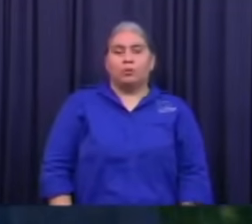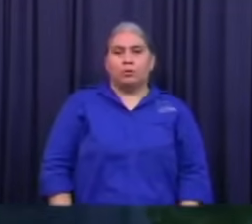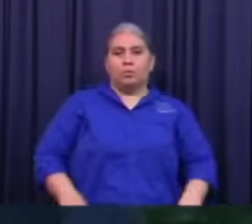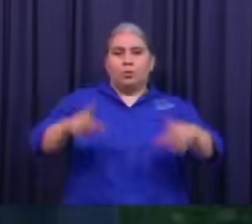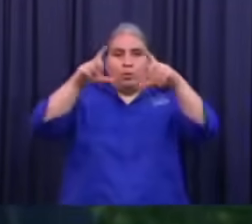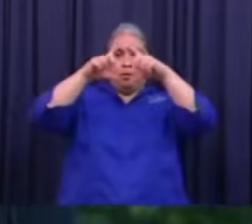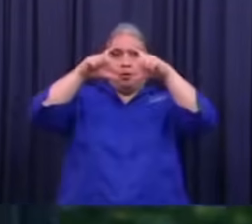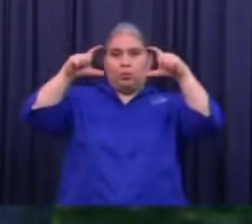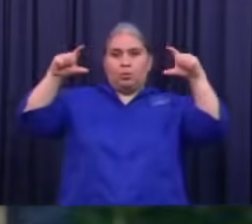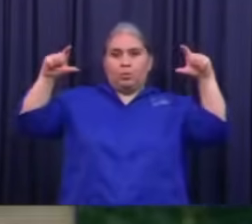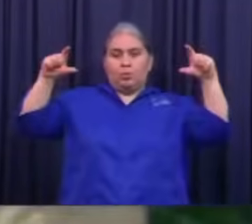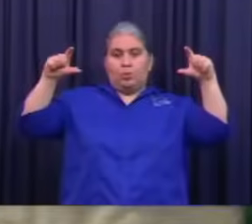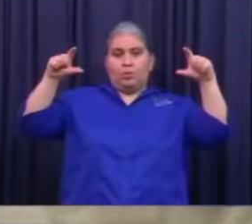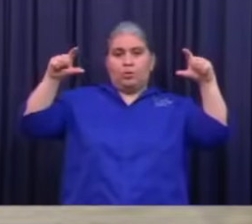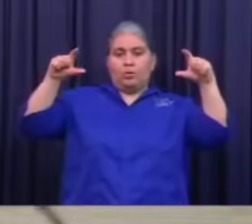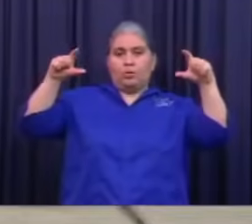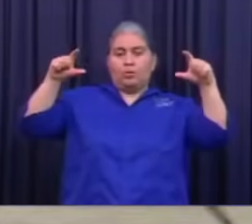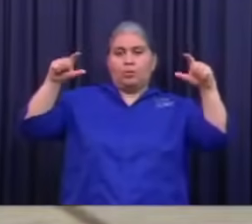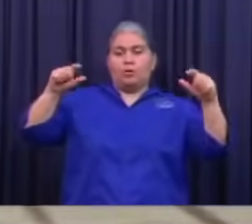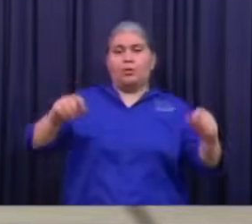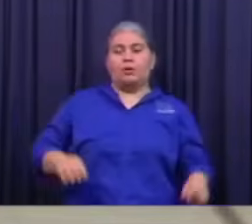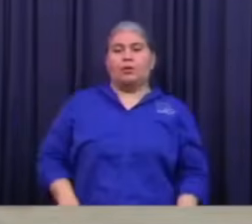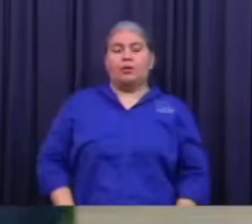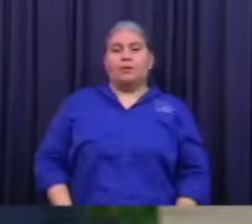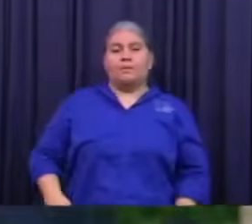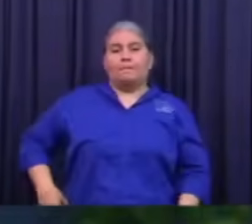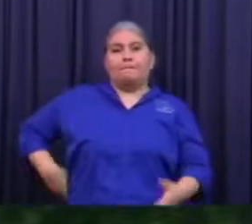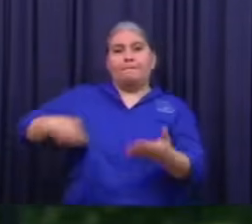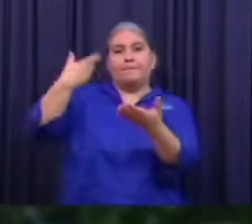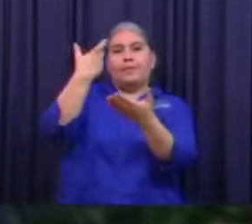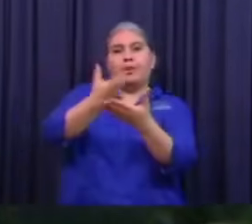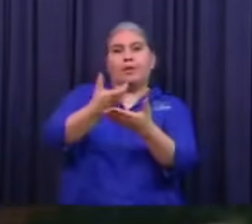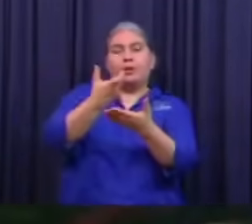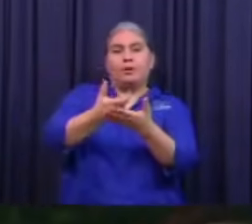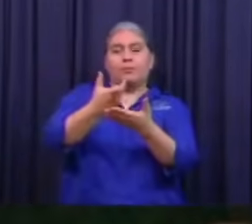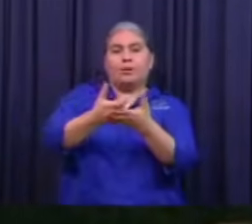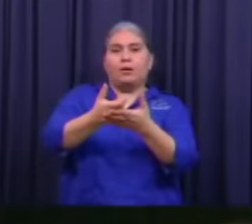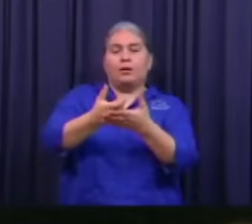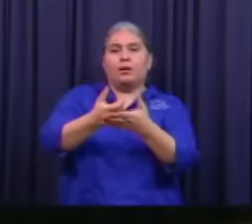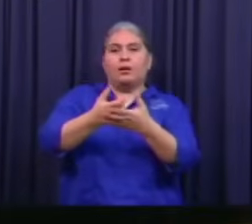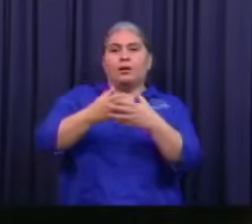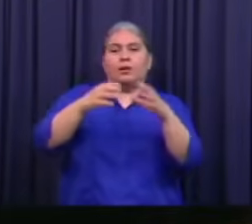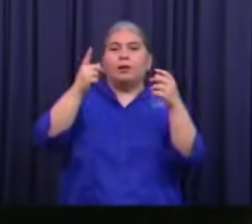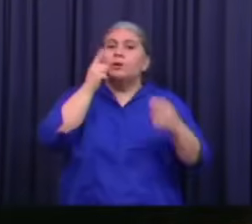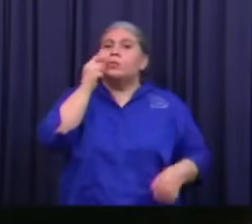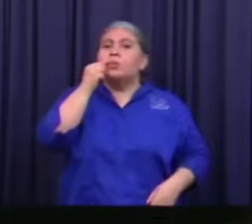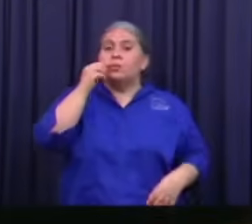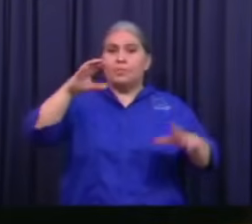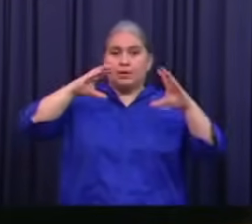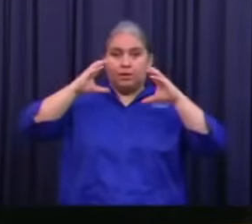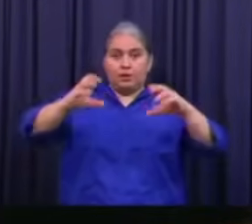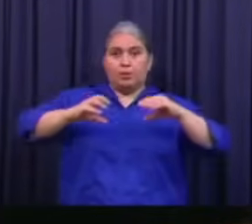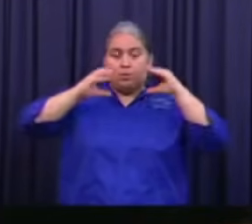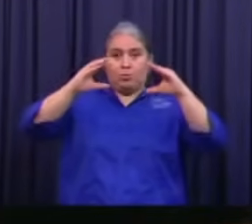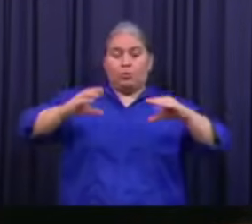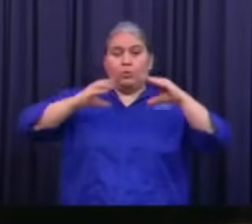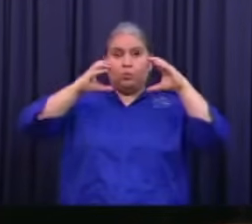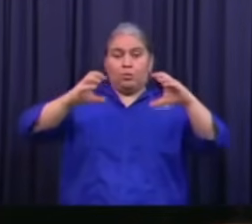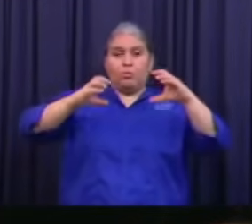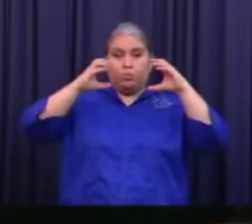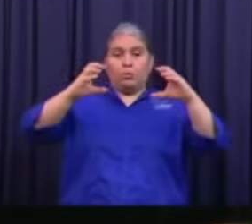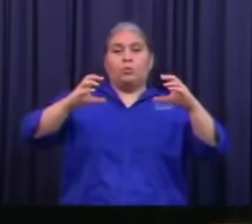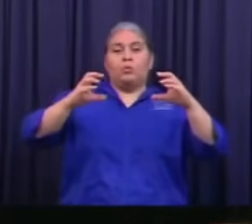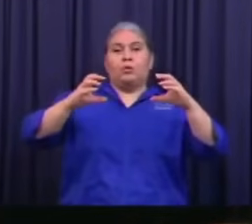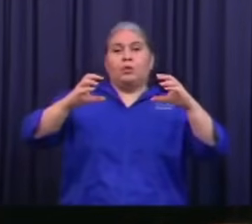blanco para los guardas de los bosques del Rey para que me den